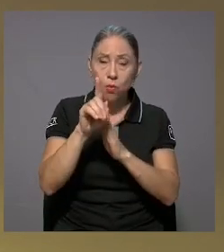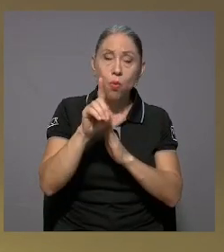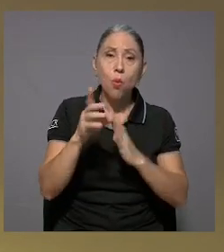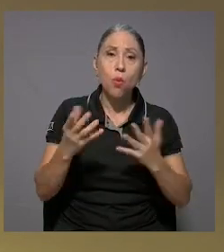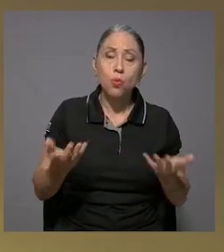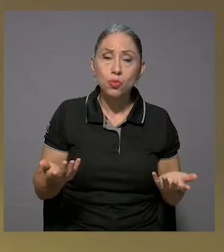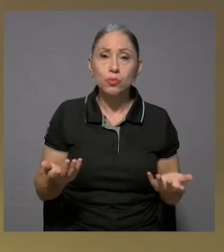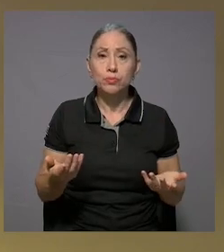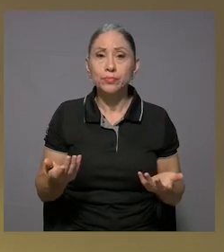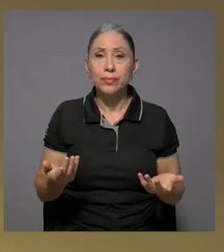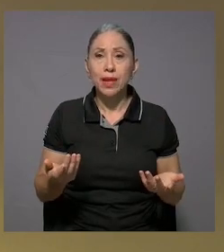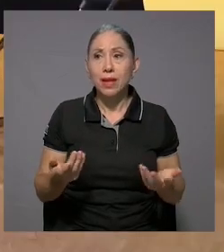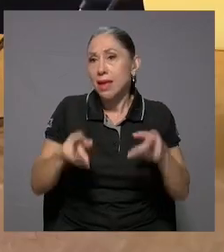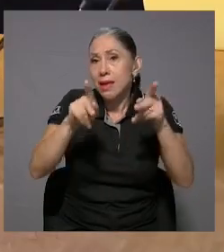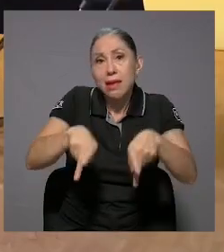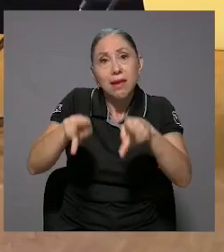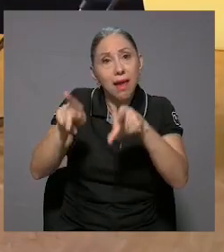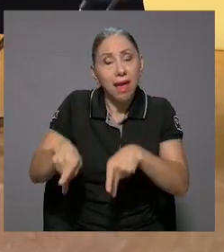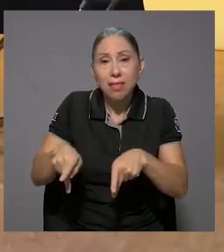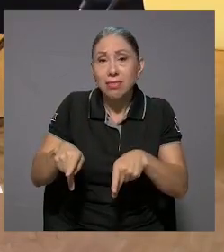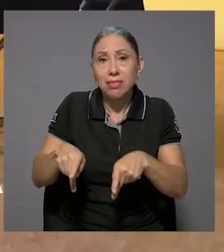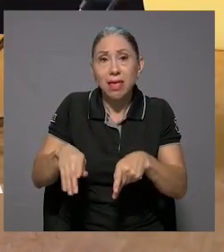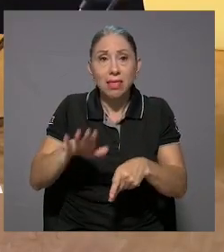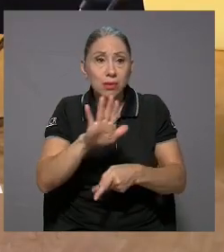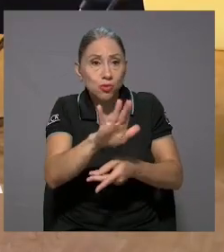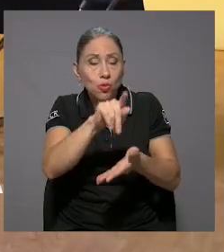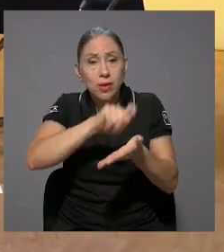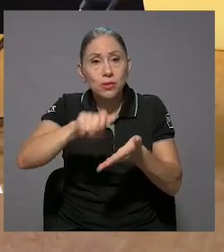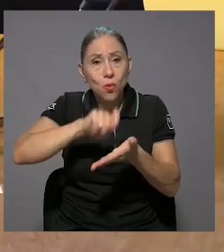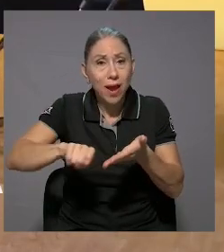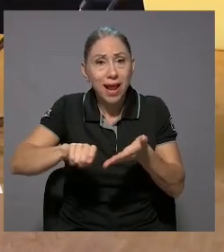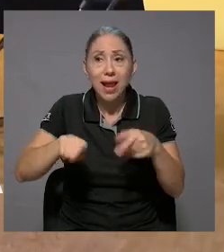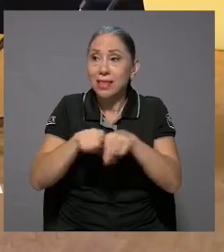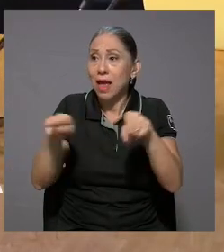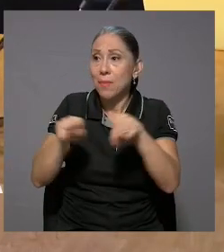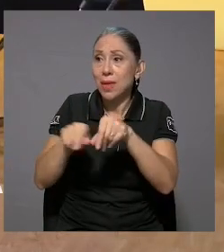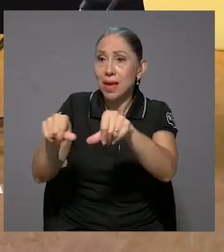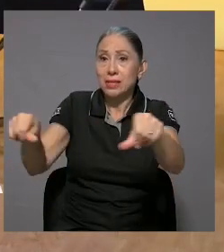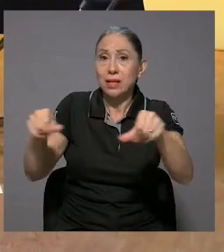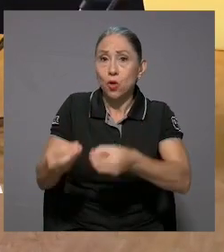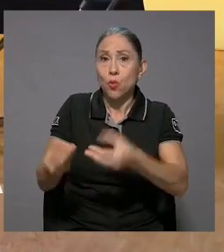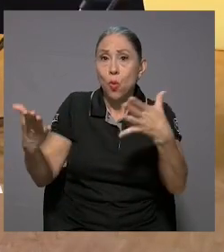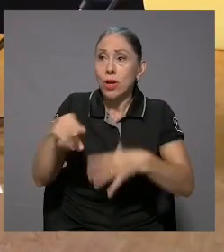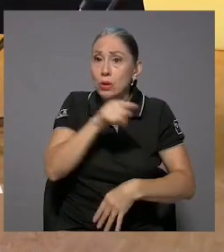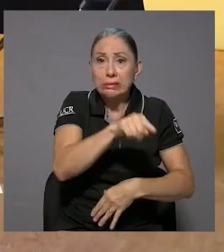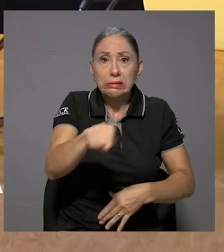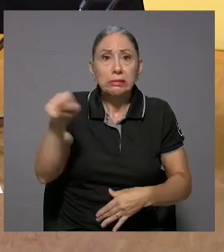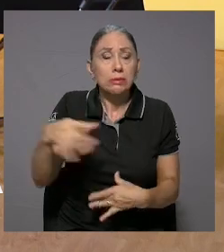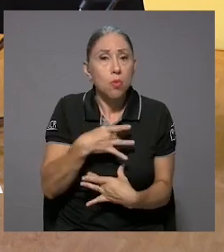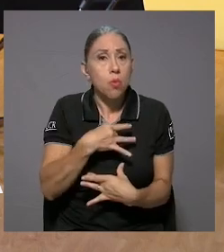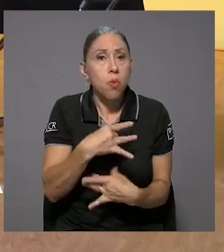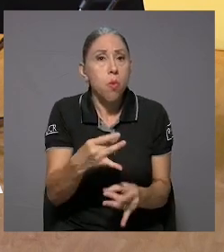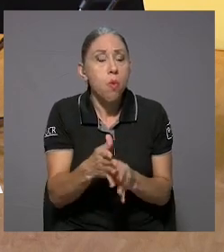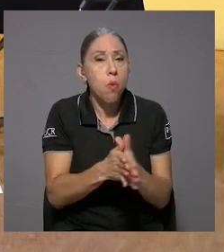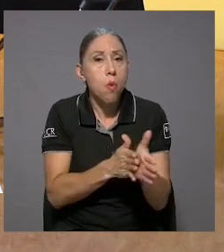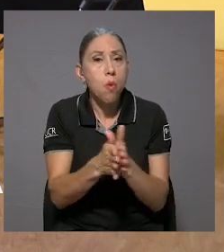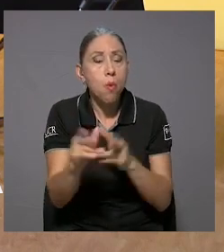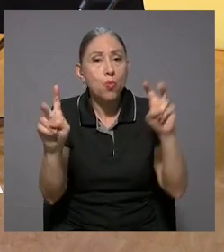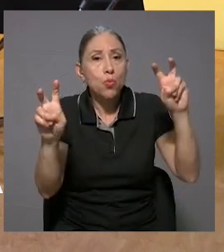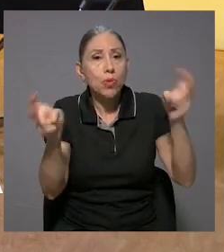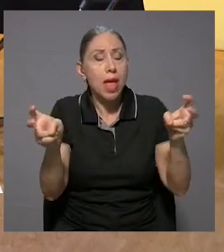del Desarrollo, y gente también de su escuela y del sector público. Hubo un enorme interés para un tema que